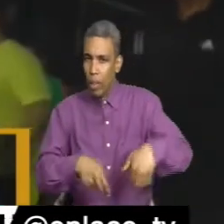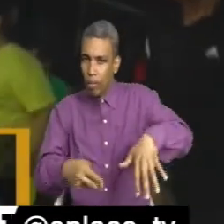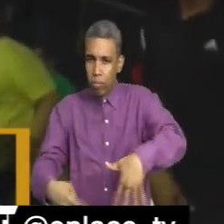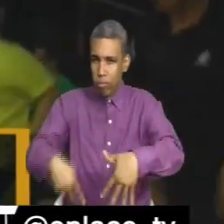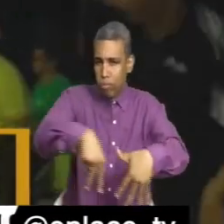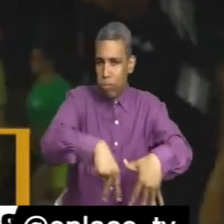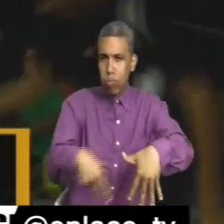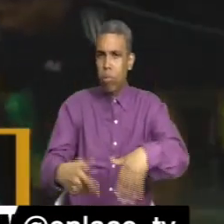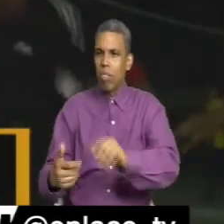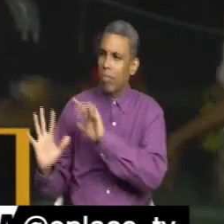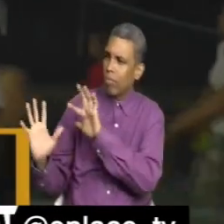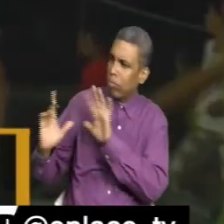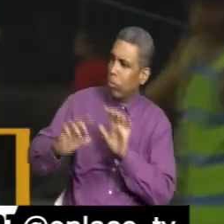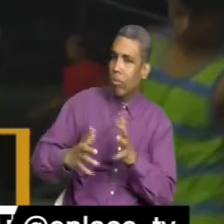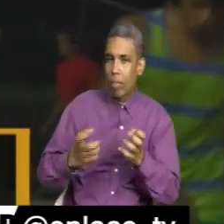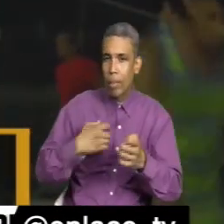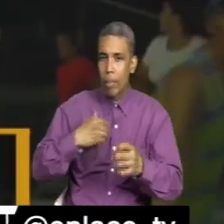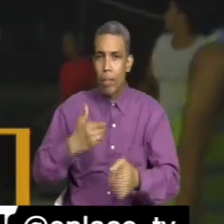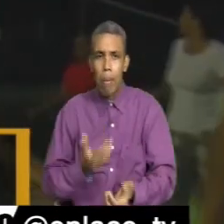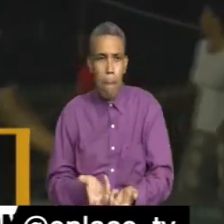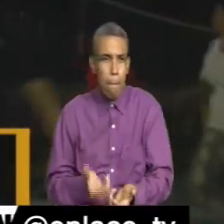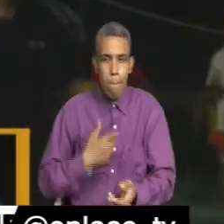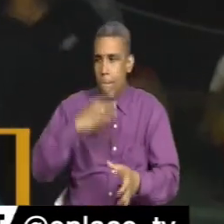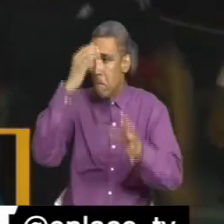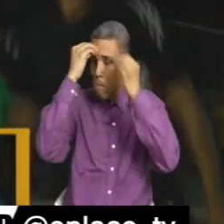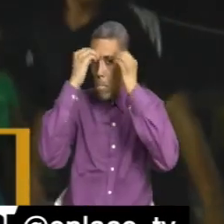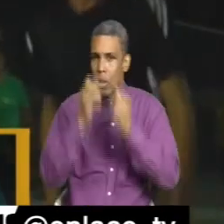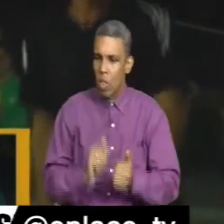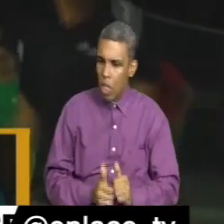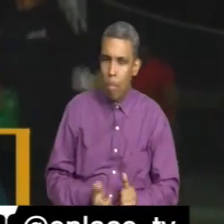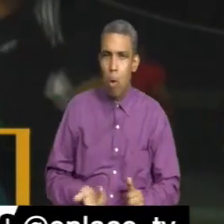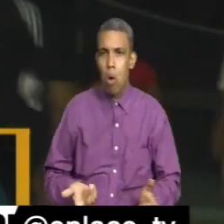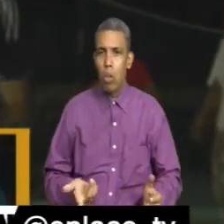participantes vienen a aprender, a la vez a quemar calorías, a desestresarse,